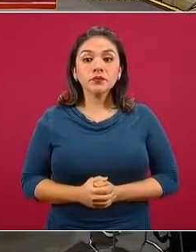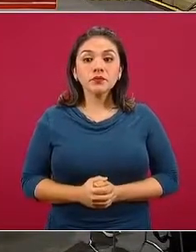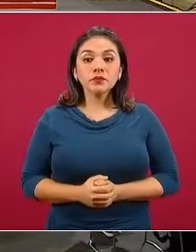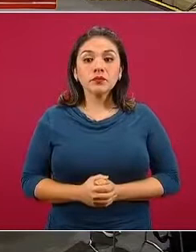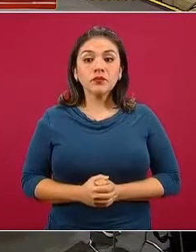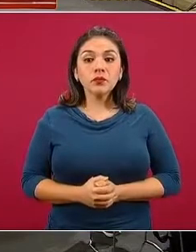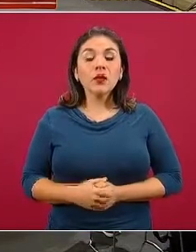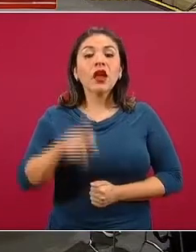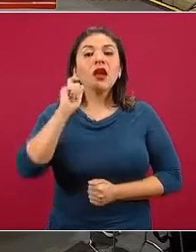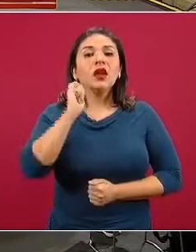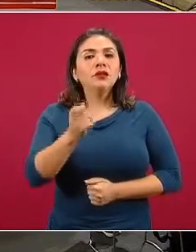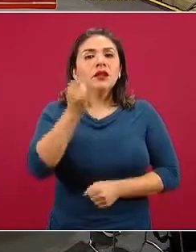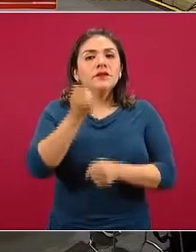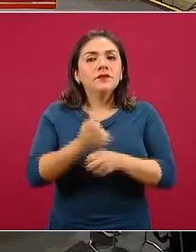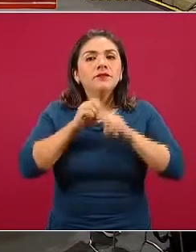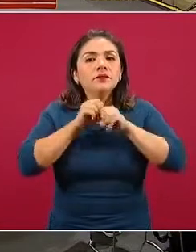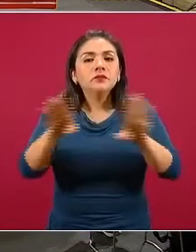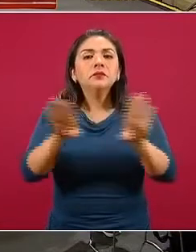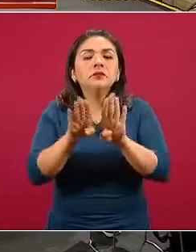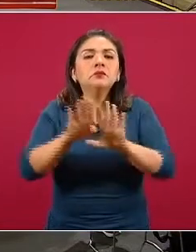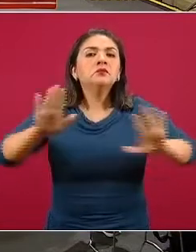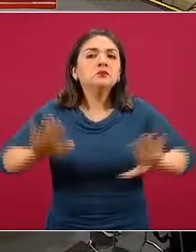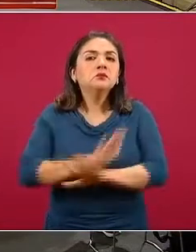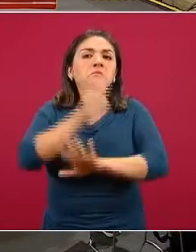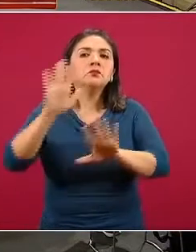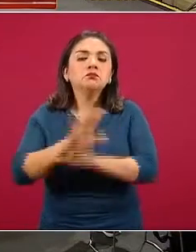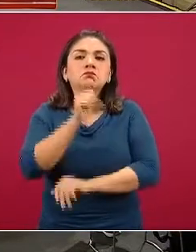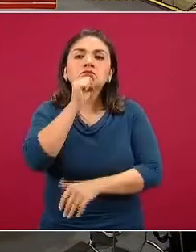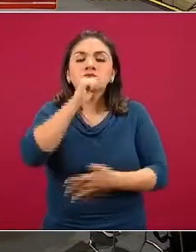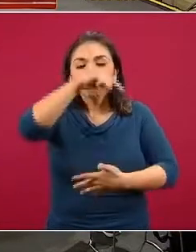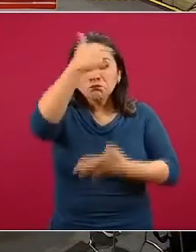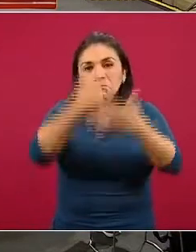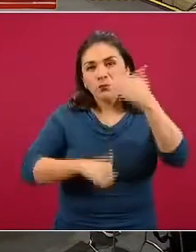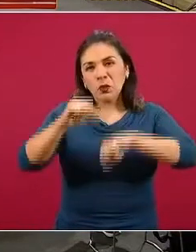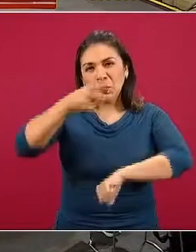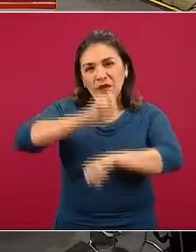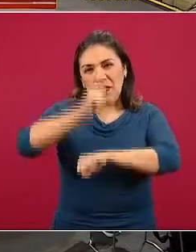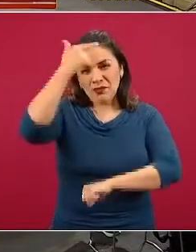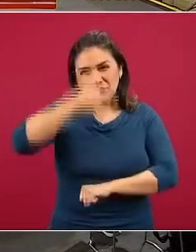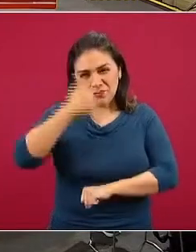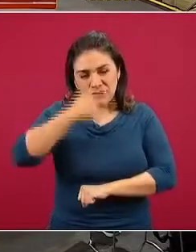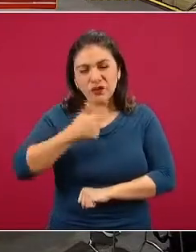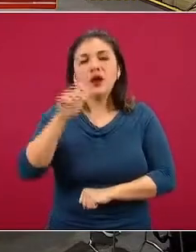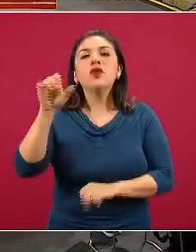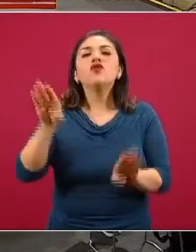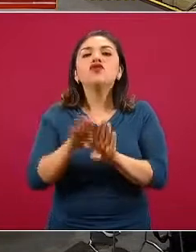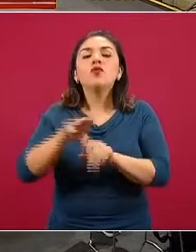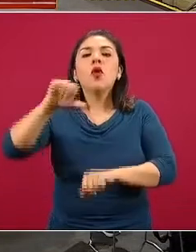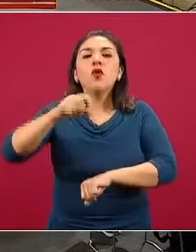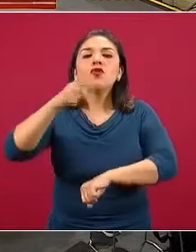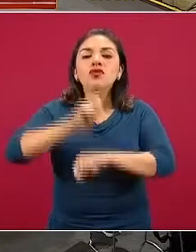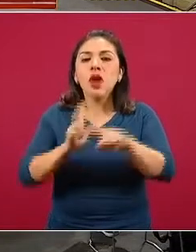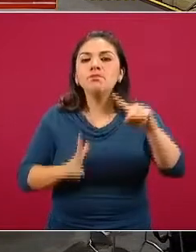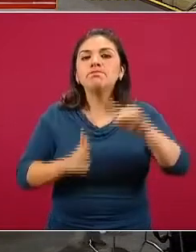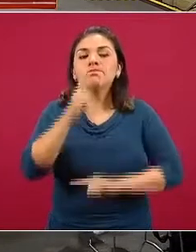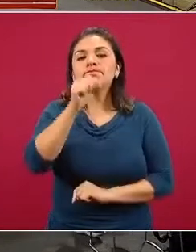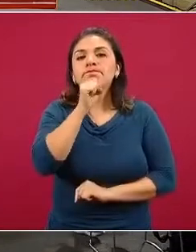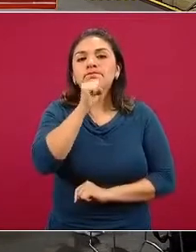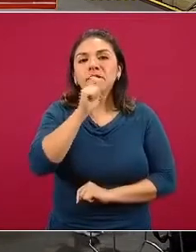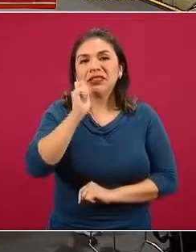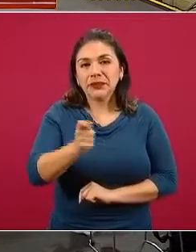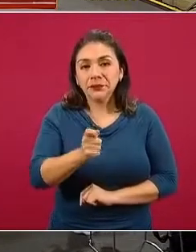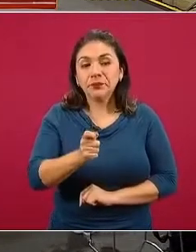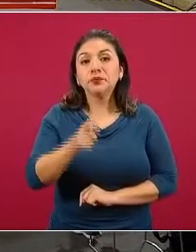actualización de las estadísticas nacionales para esta noche y con el corte, lógicamente, del día de